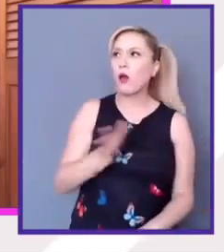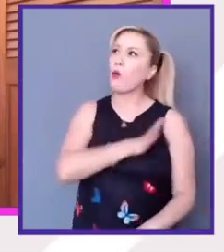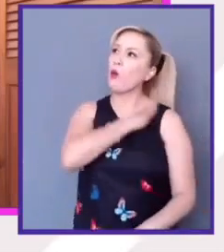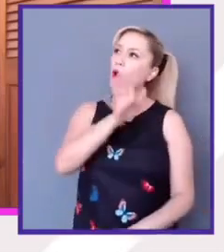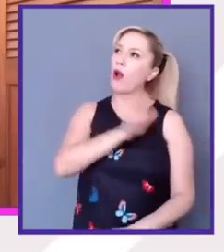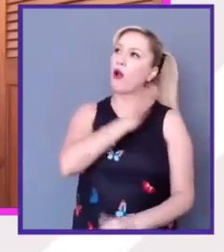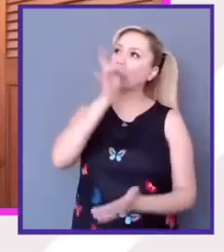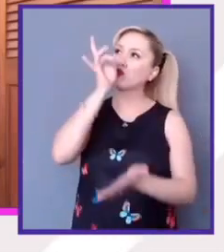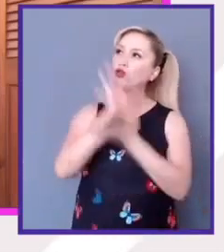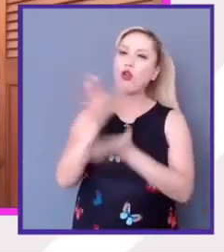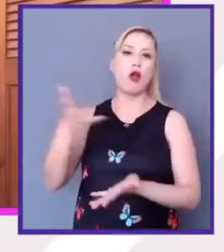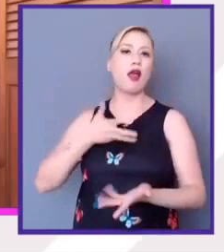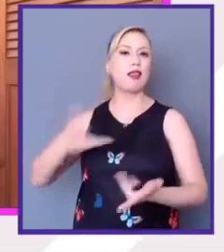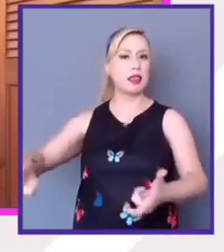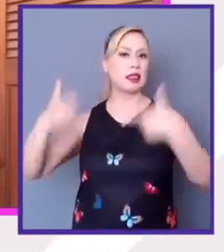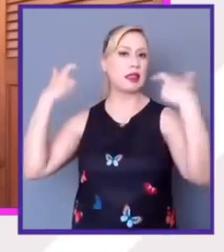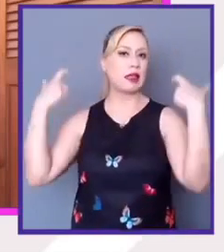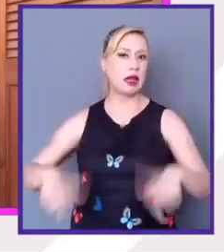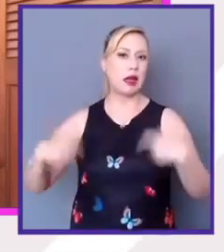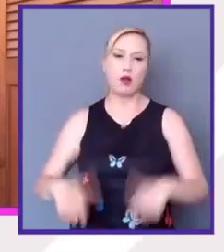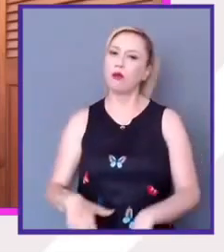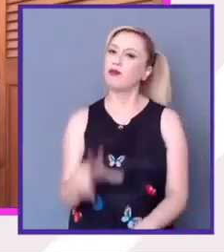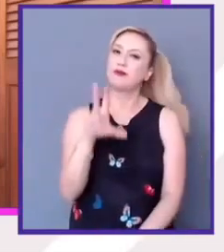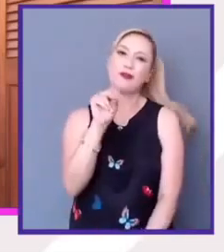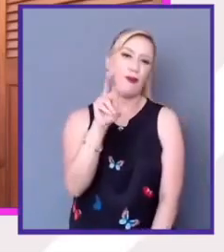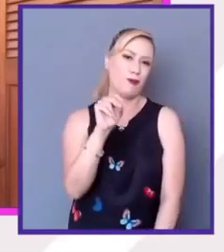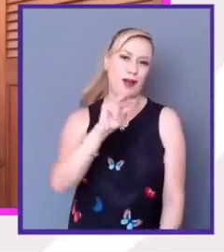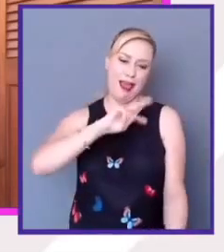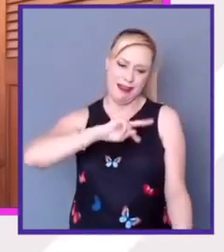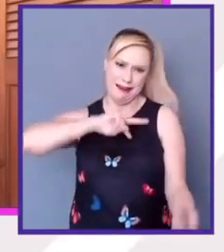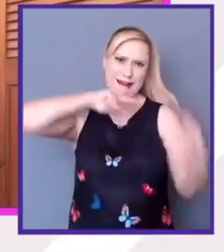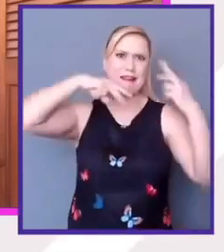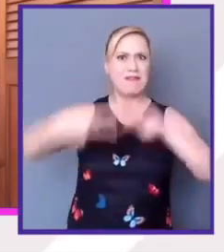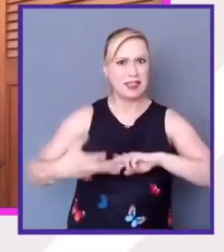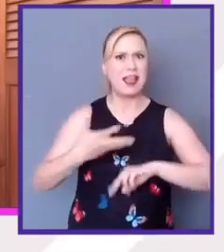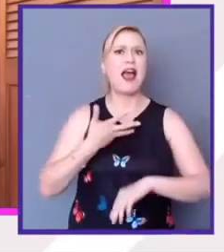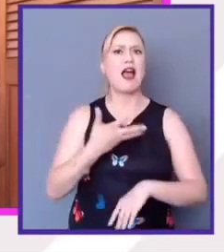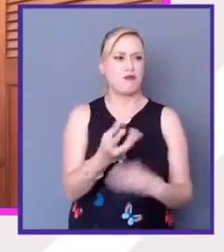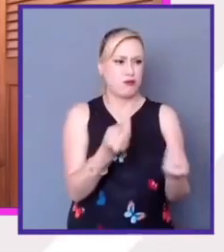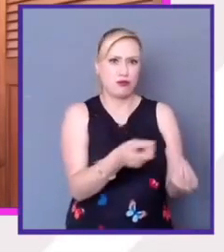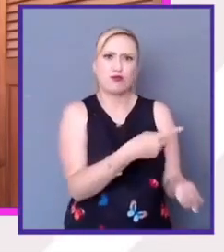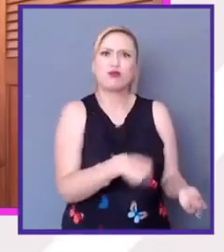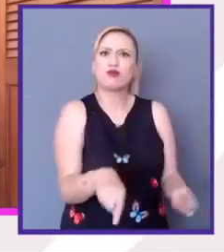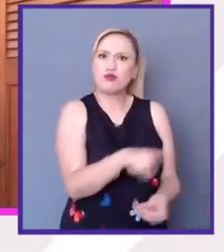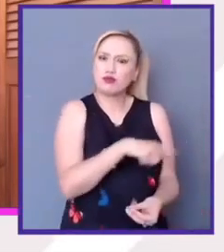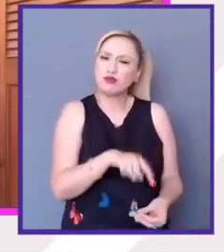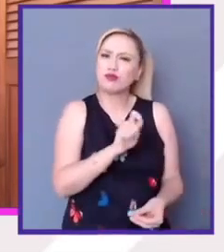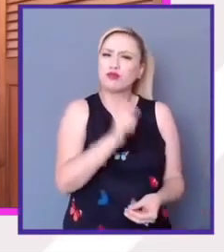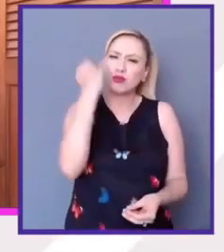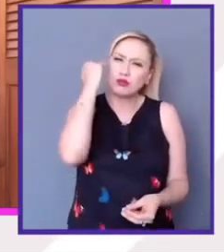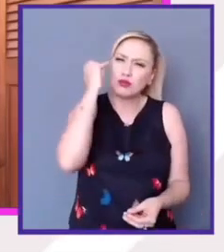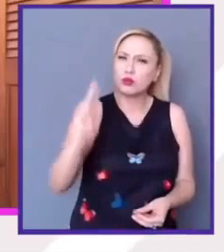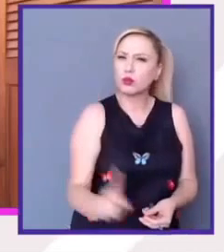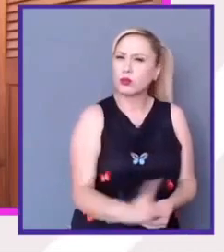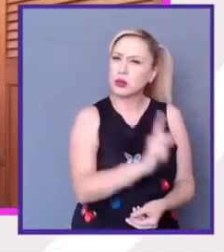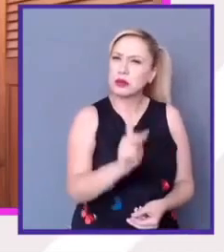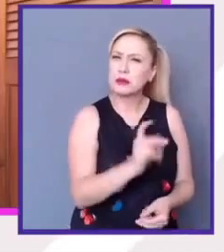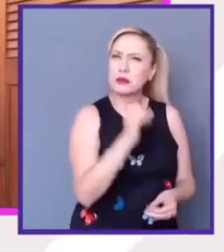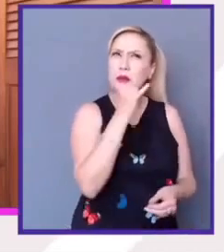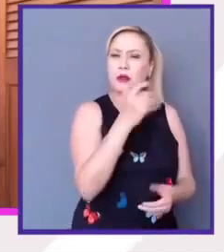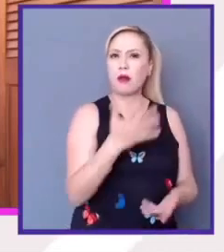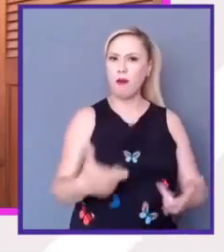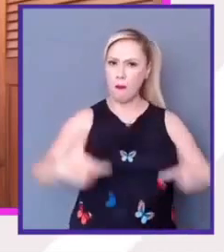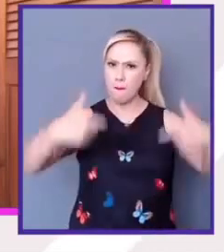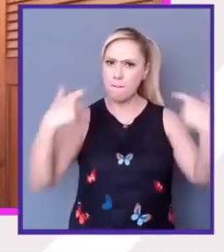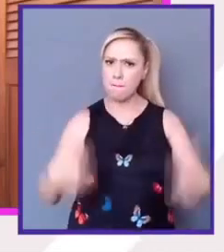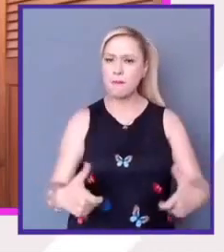por eso también creo que es muy urgente iniciar esta conversación. También otro punto adicional es que justo la urgencia